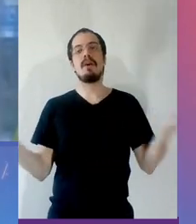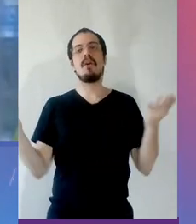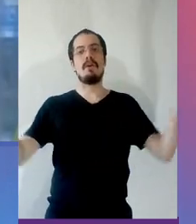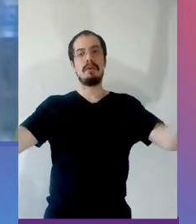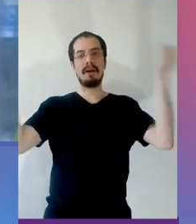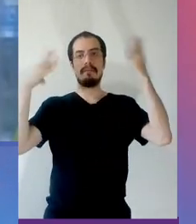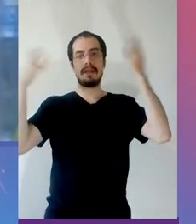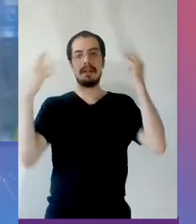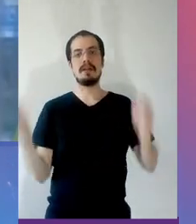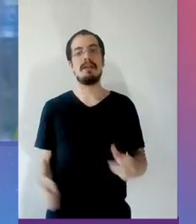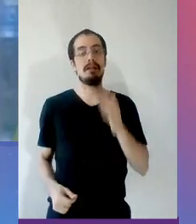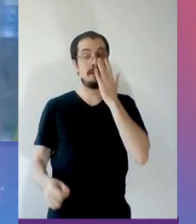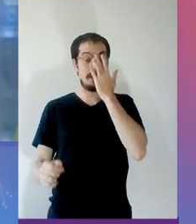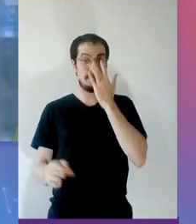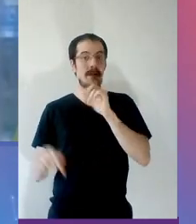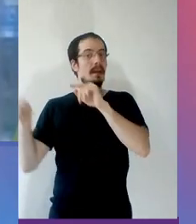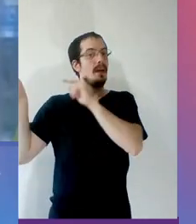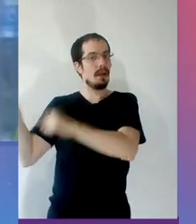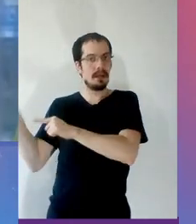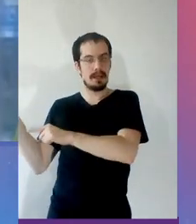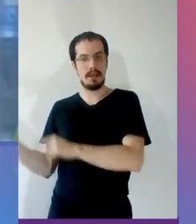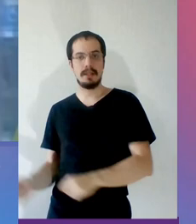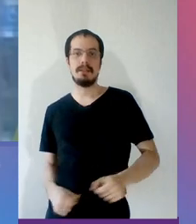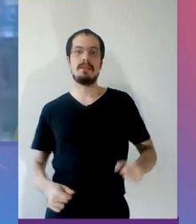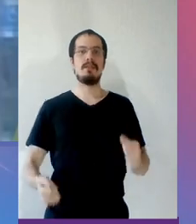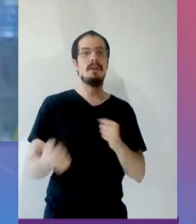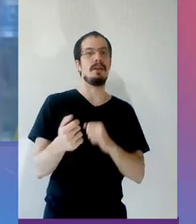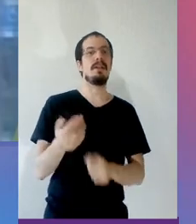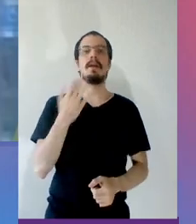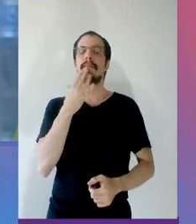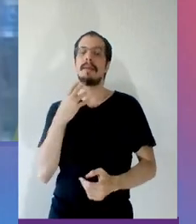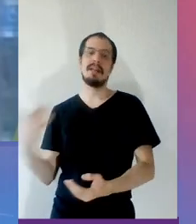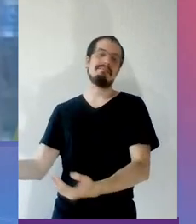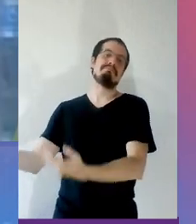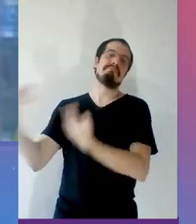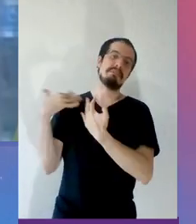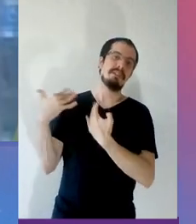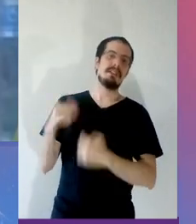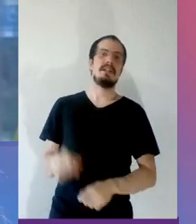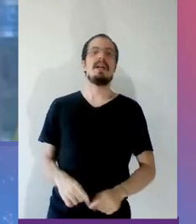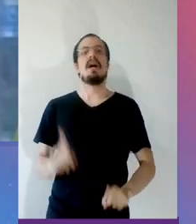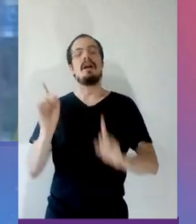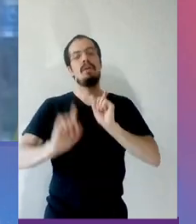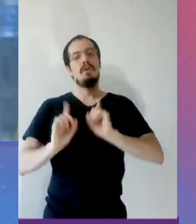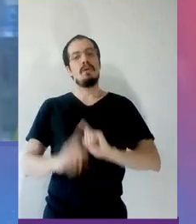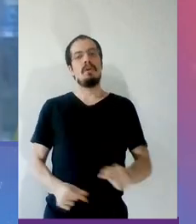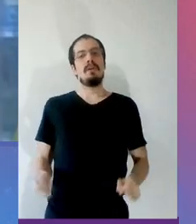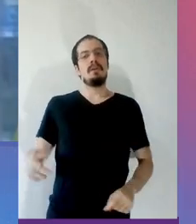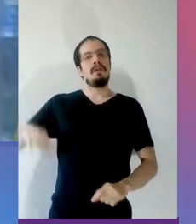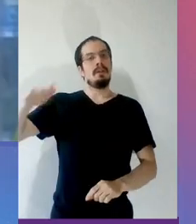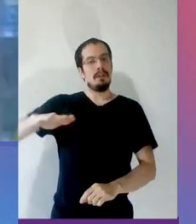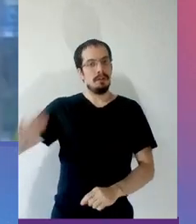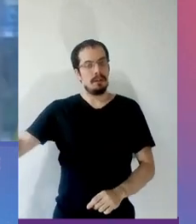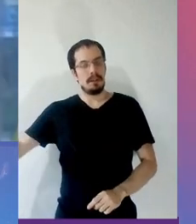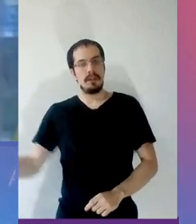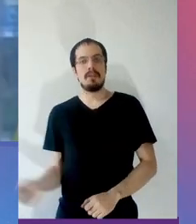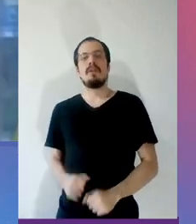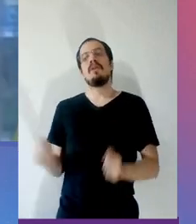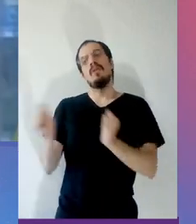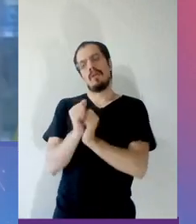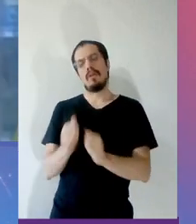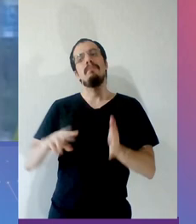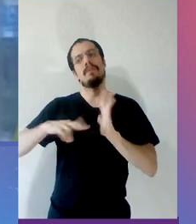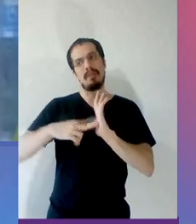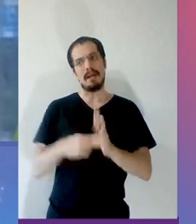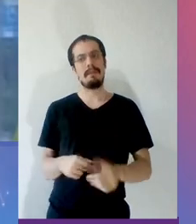Y esto repercute o implica que vamos a tener niños que van a estar más vulnerables en su salud, que van